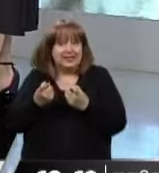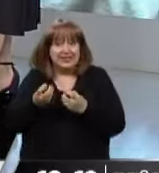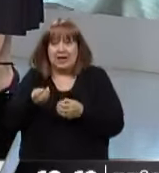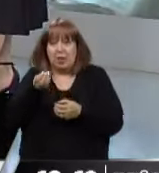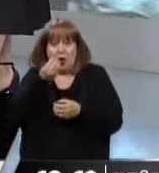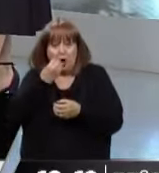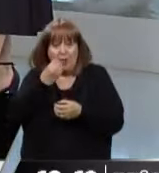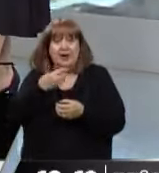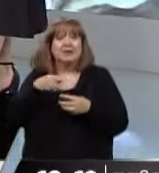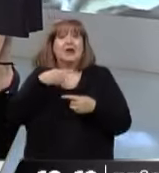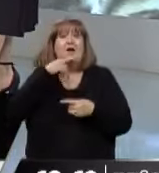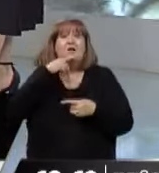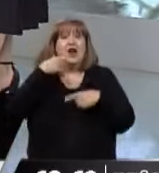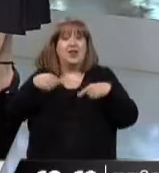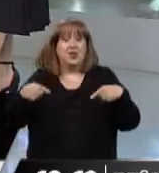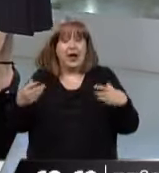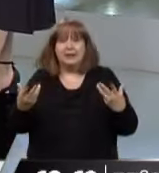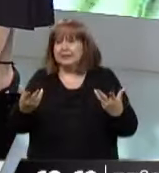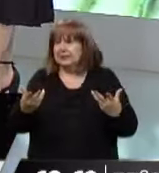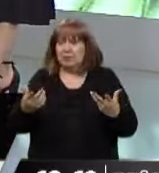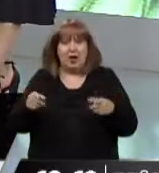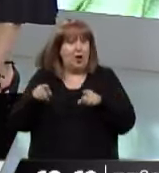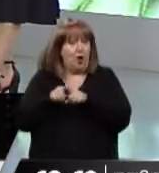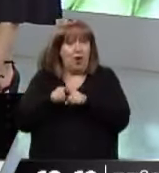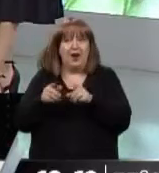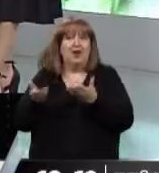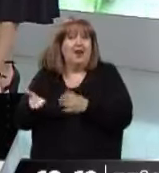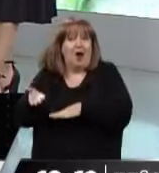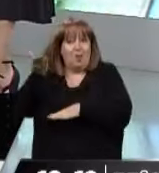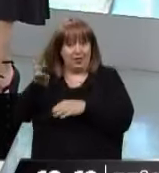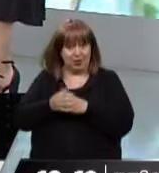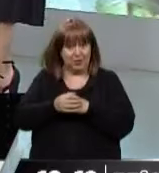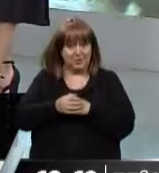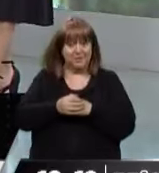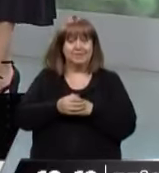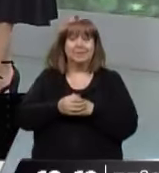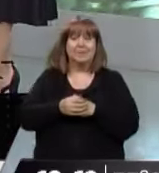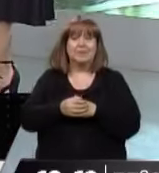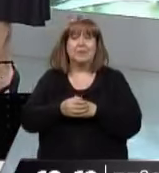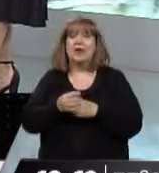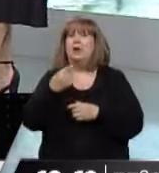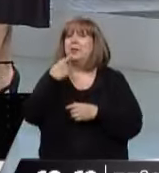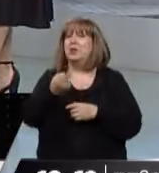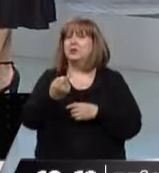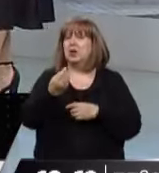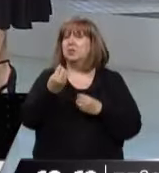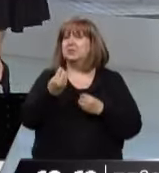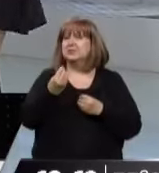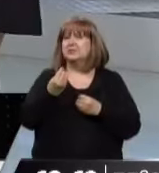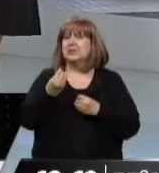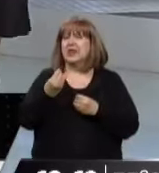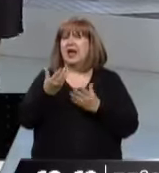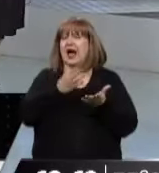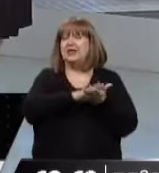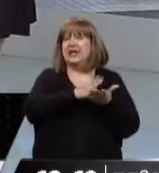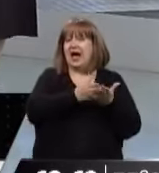Y nutricionalmente hablando, importante. Claro. Entonces, bueno, eso es lo que hay que ver. Bueno, de esto también nos ocupamos. Fuimos a ver para que el asadito más